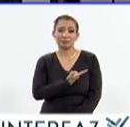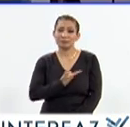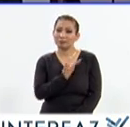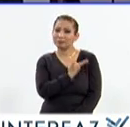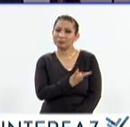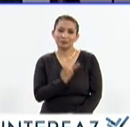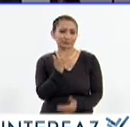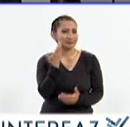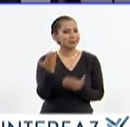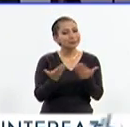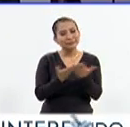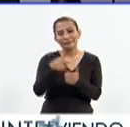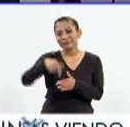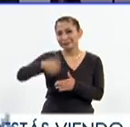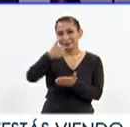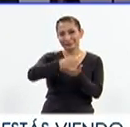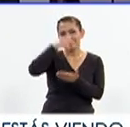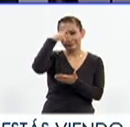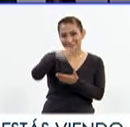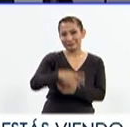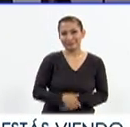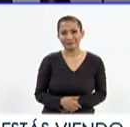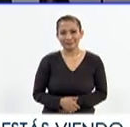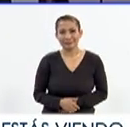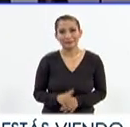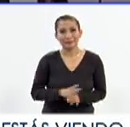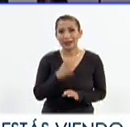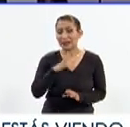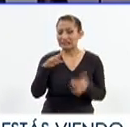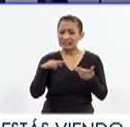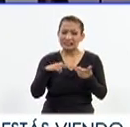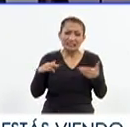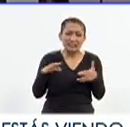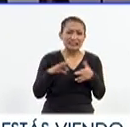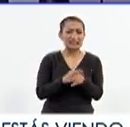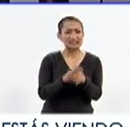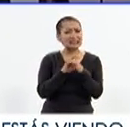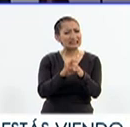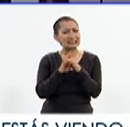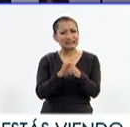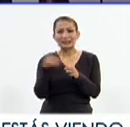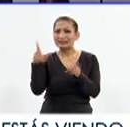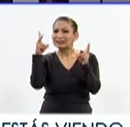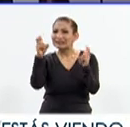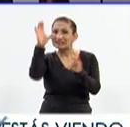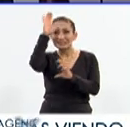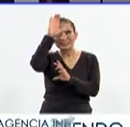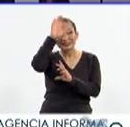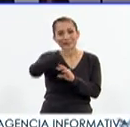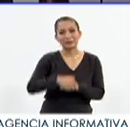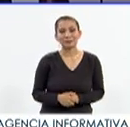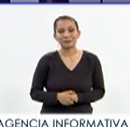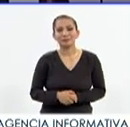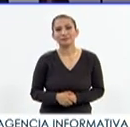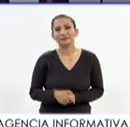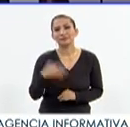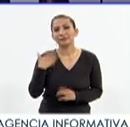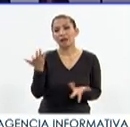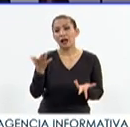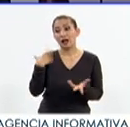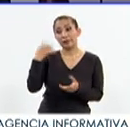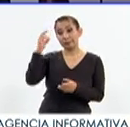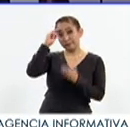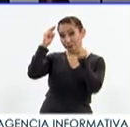gusto servir en la Ciudad de México, porque hay una relación muy estrecha en el tema cultural. Los